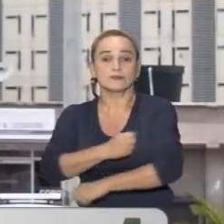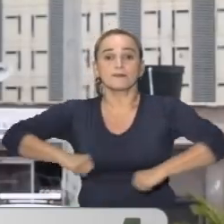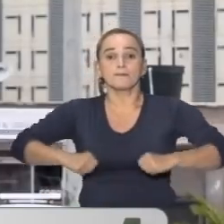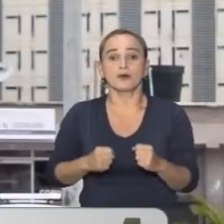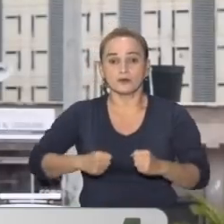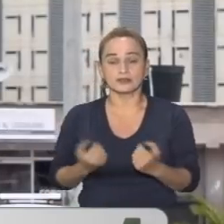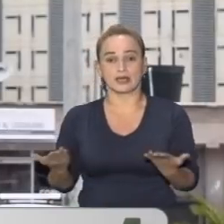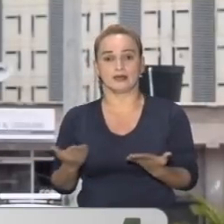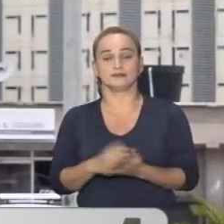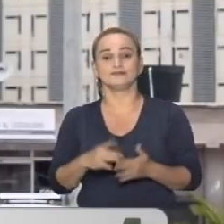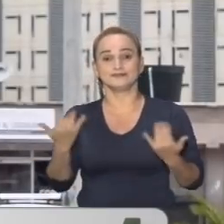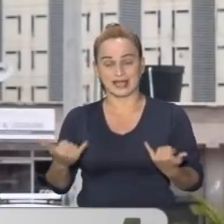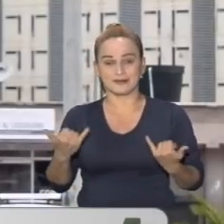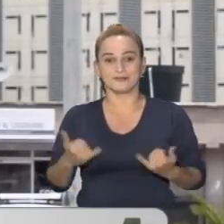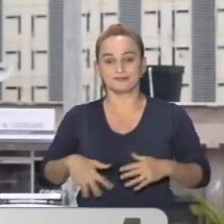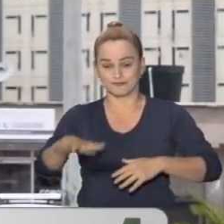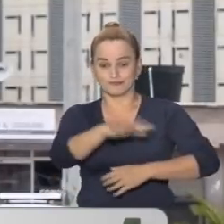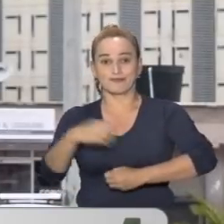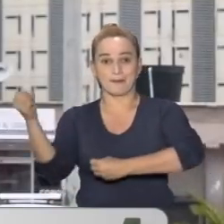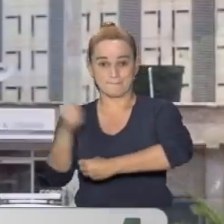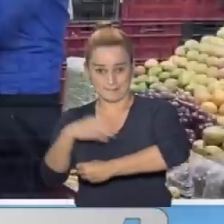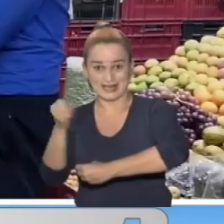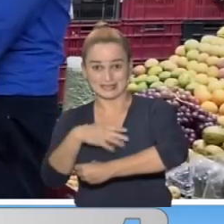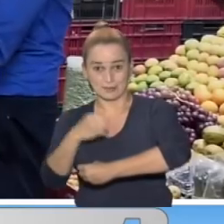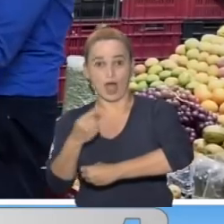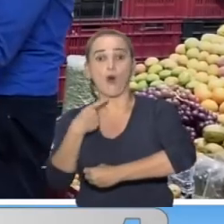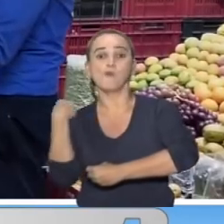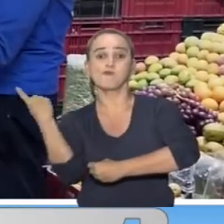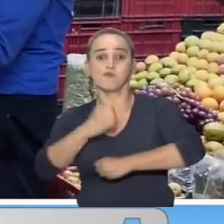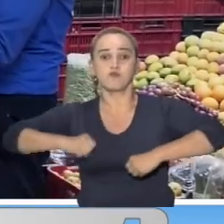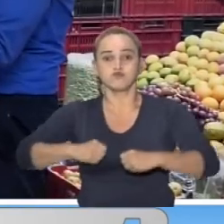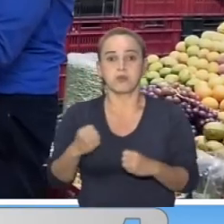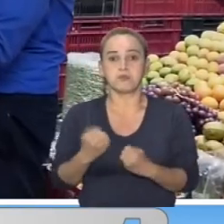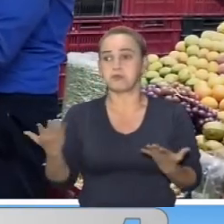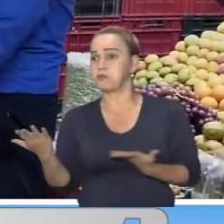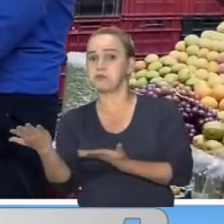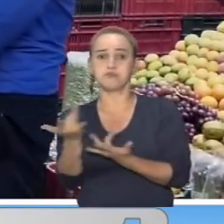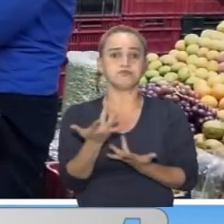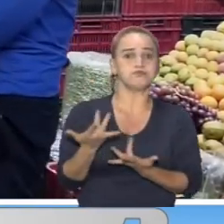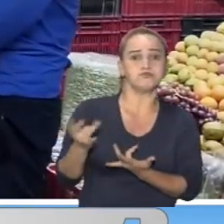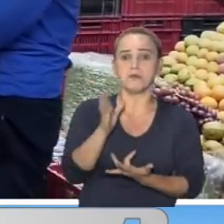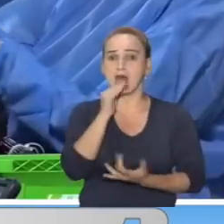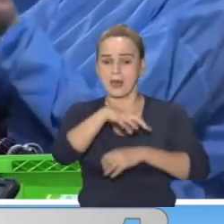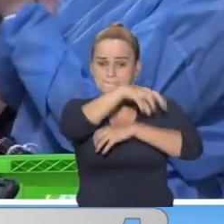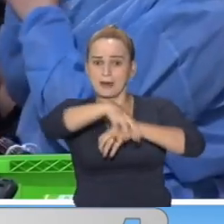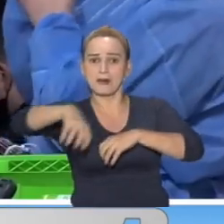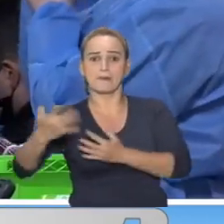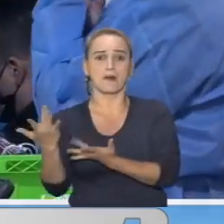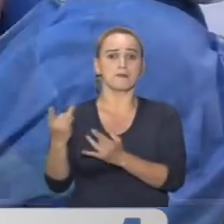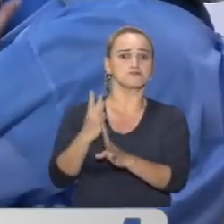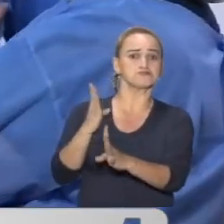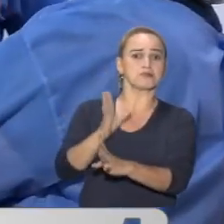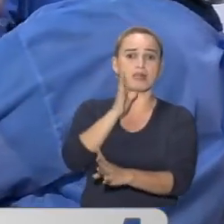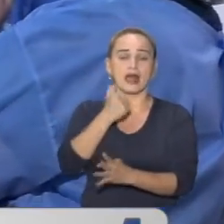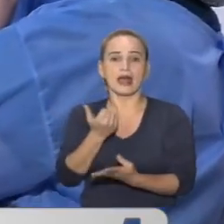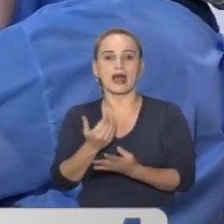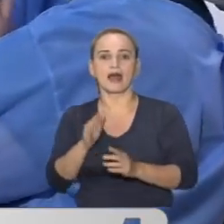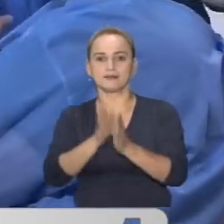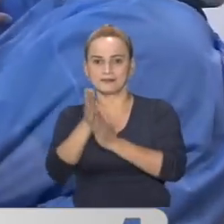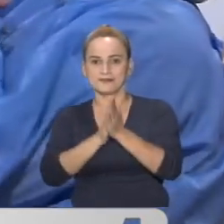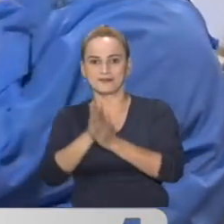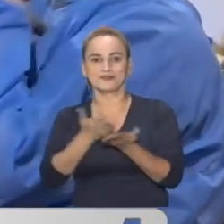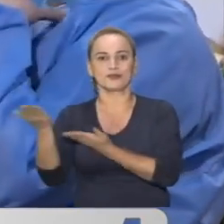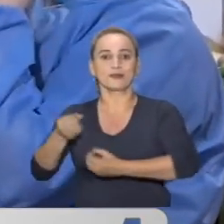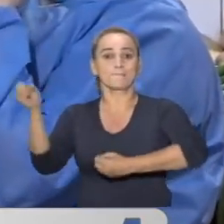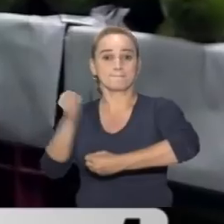Bogotá, porque llegó a las plazas de mercado debido a la poca participación que tenían los puntos de inmunización. Algunos se fueron hasta